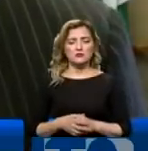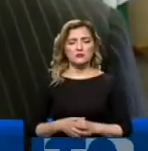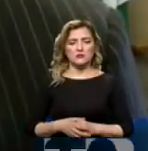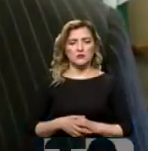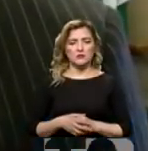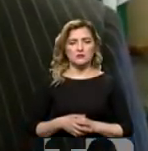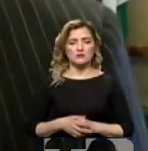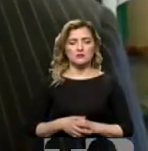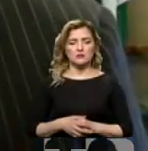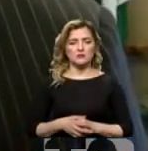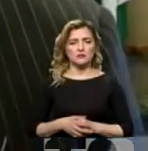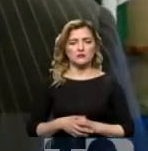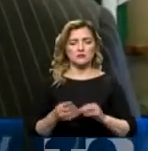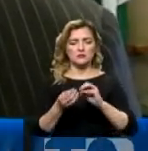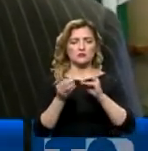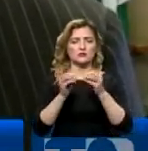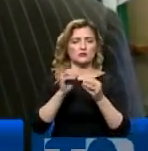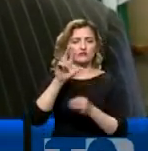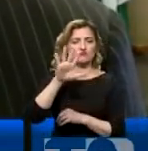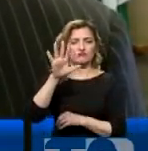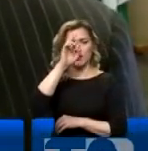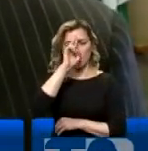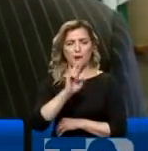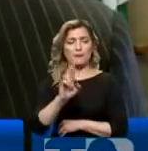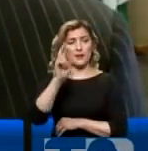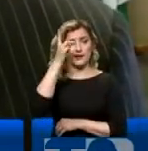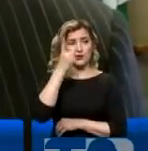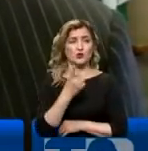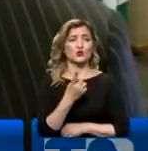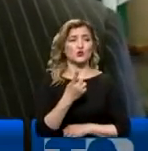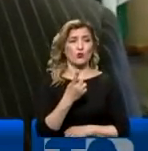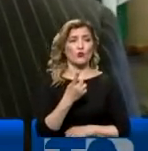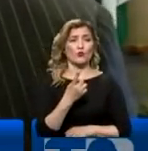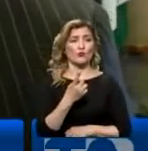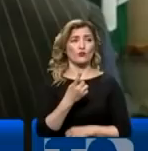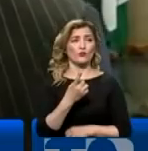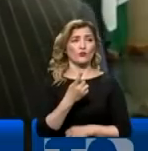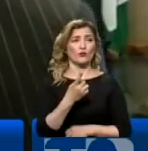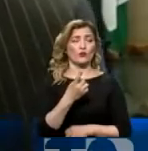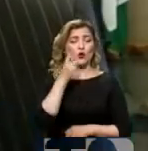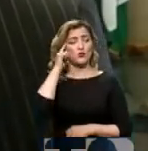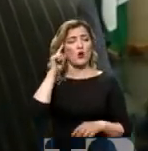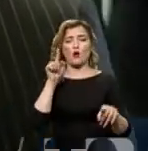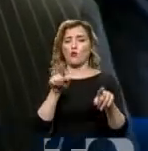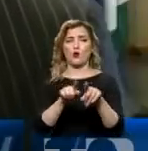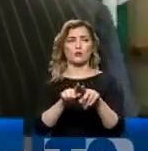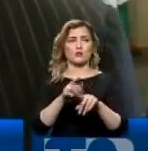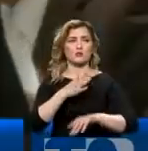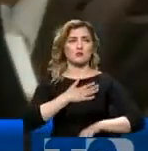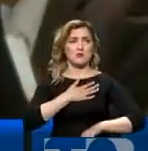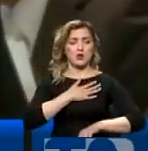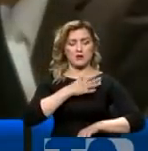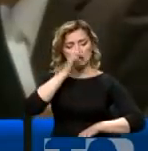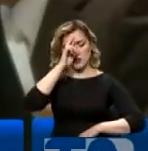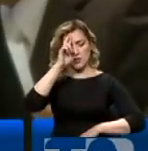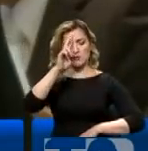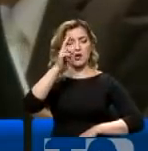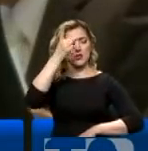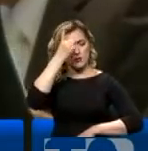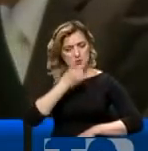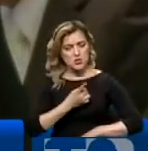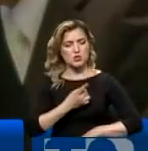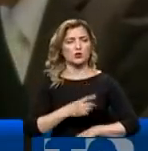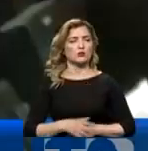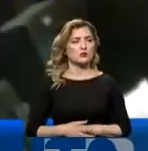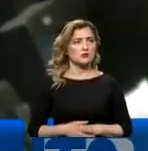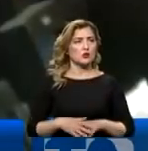yo más bien diría que el movimiento respete la posición de los que disentimos en ese aspecto, por lo menos la mía. Aunque desde la